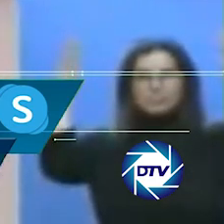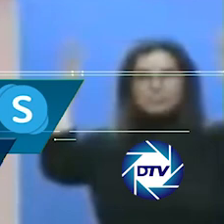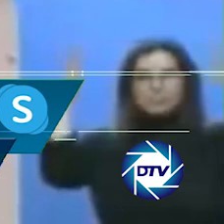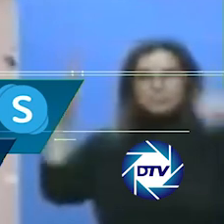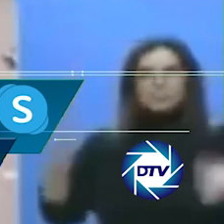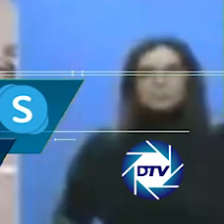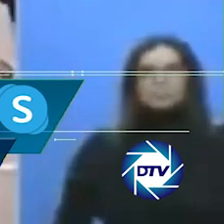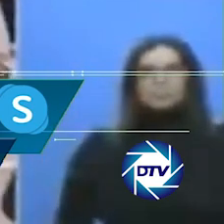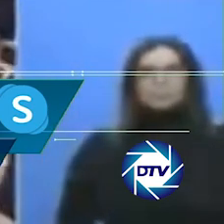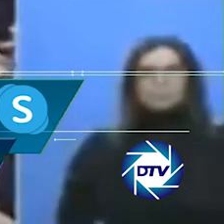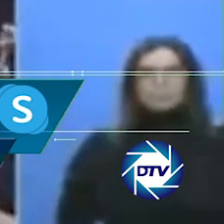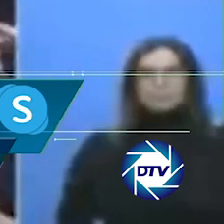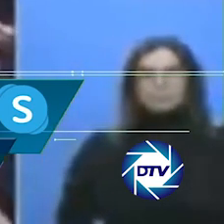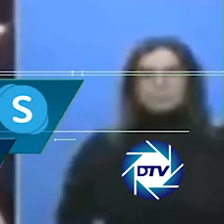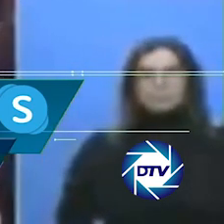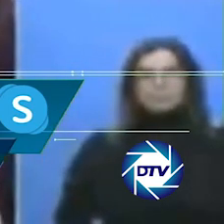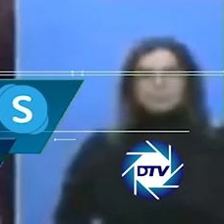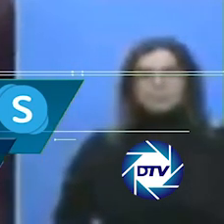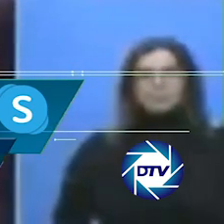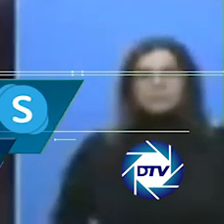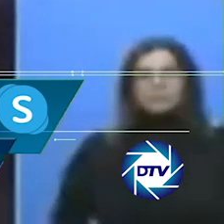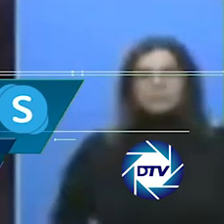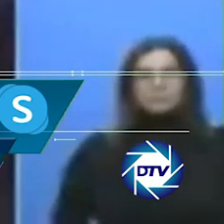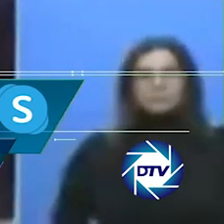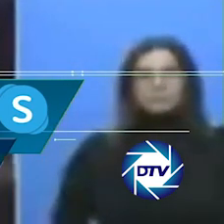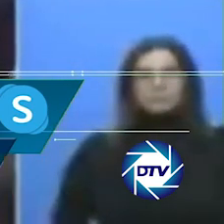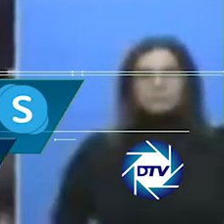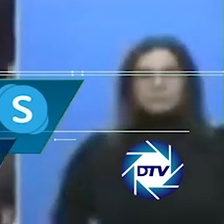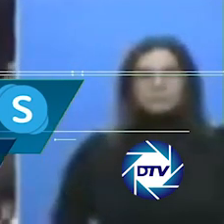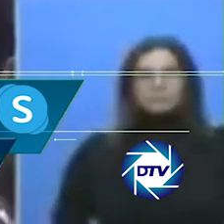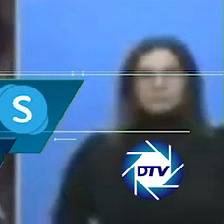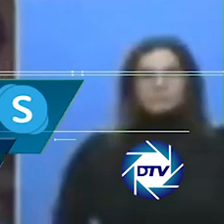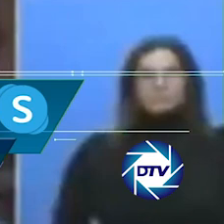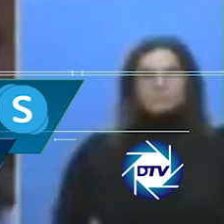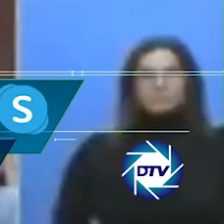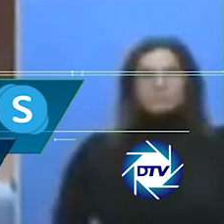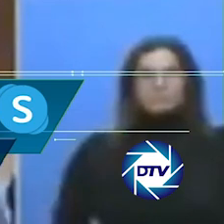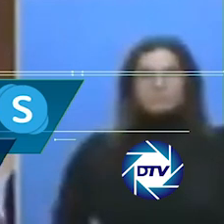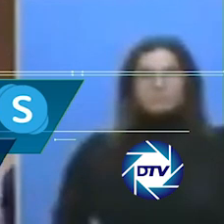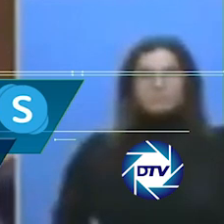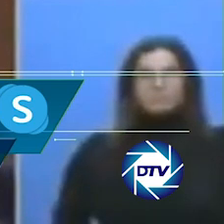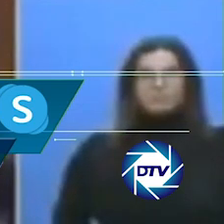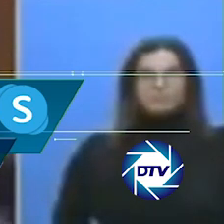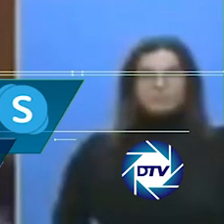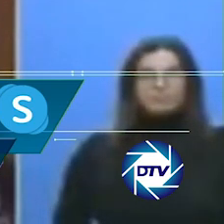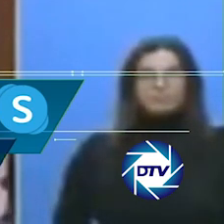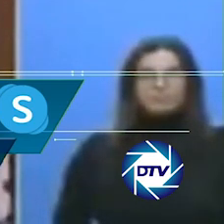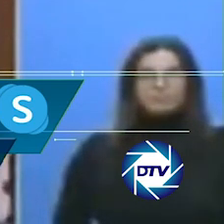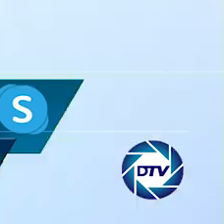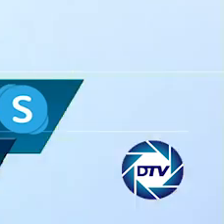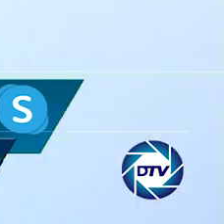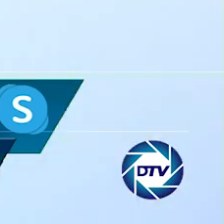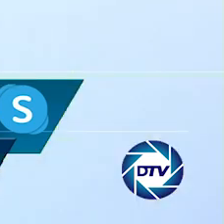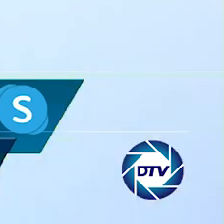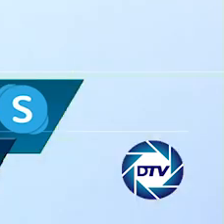tanto existiendo partidos ya no existe realmente el partido popular y el psoe y sinceramente creo que feijóo se tendrá